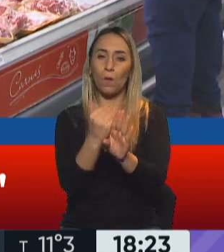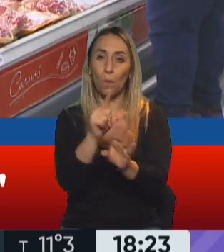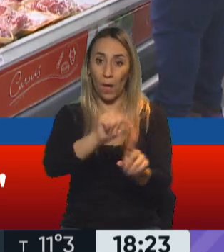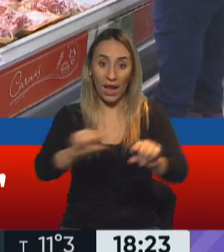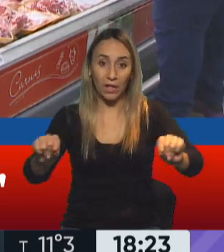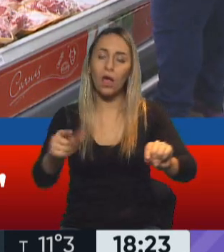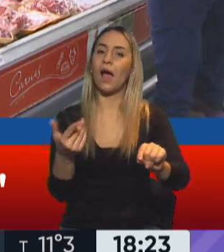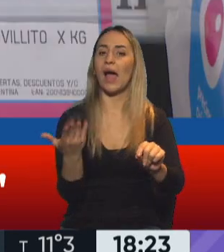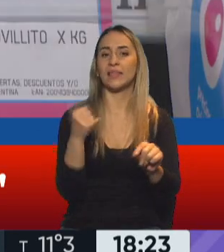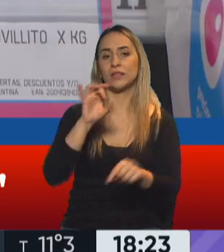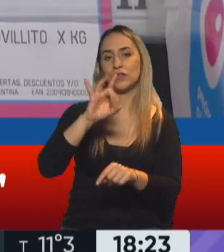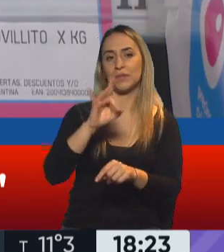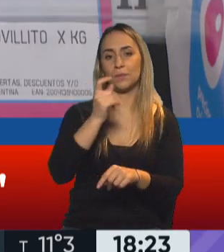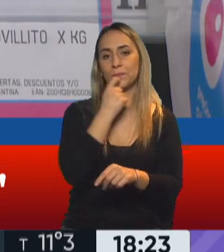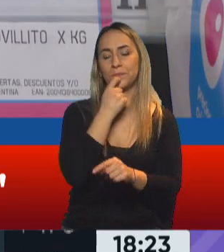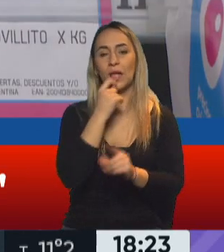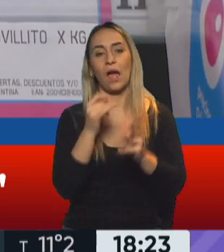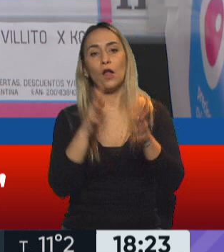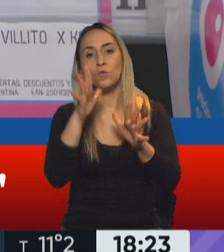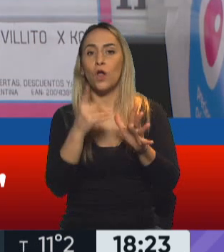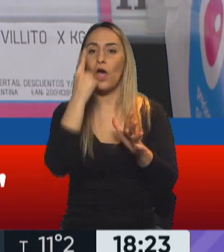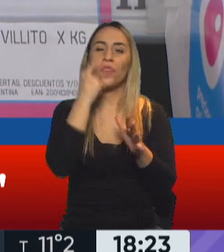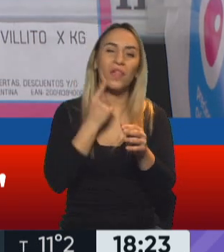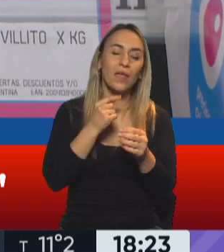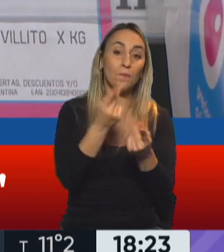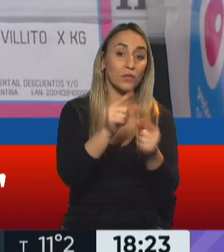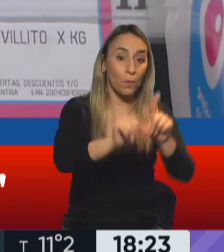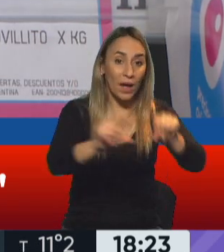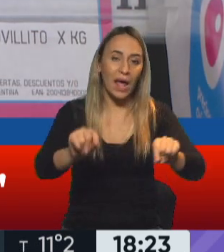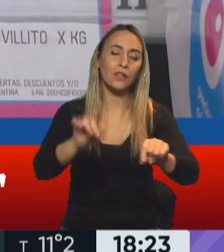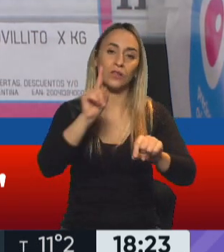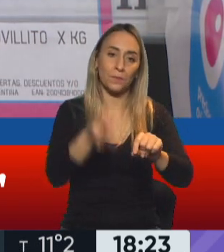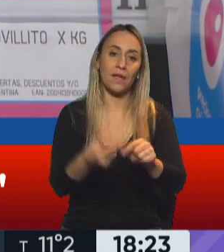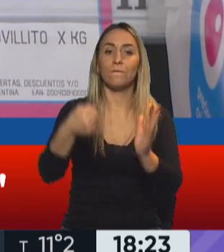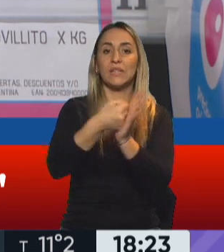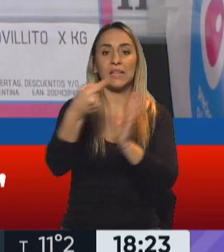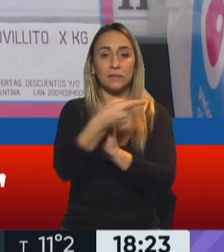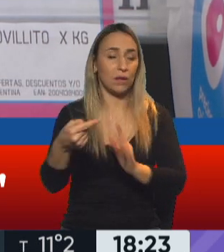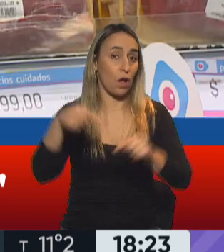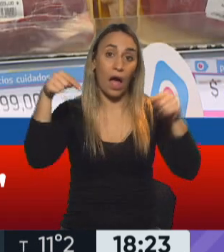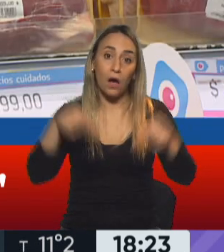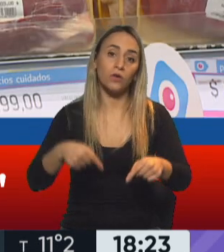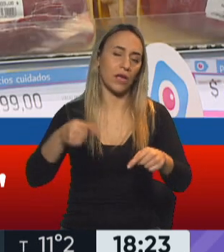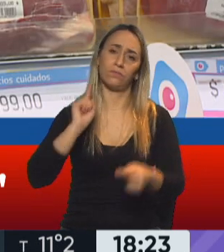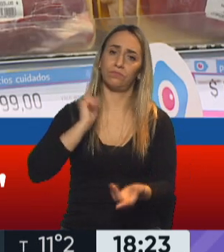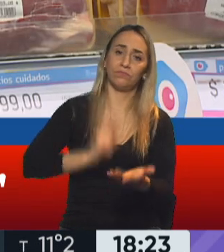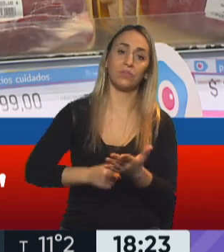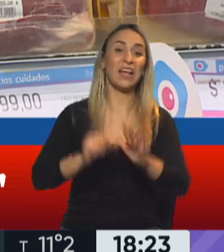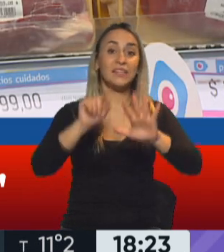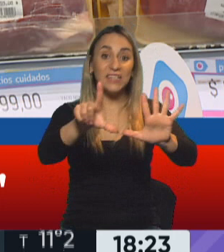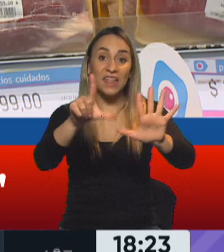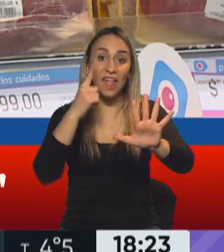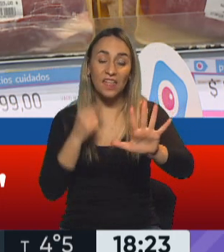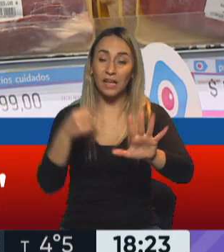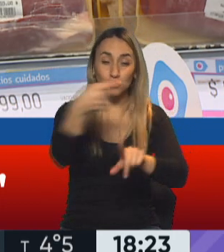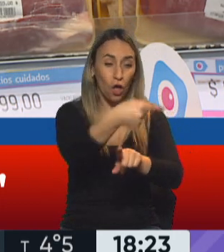encontrar, antes se podían encontrar, digamos, eventualmente ciertos, sí, días de la semana, sí, los fines de semana. Bueno, ahora van a estar los 7 días y vamos a tener precios